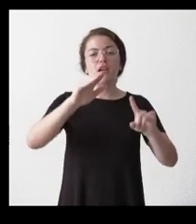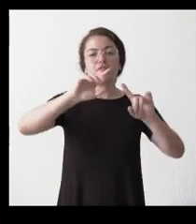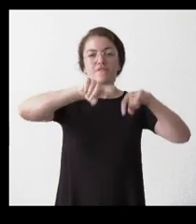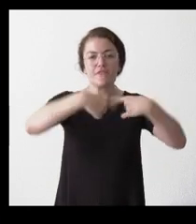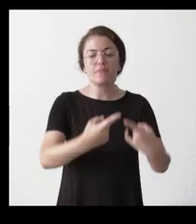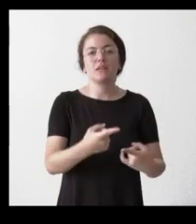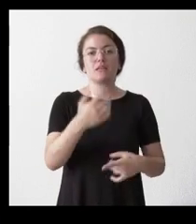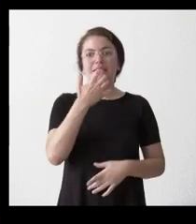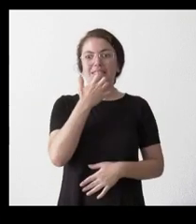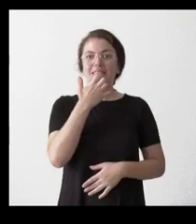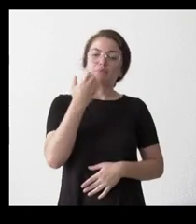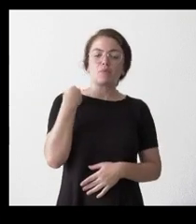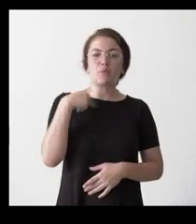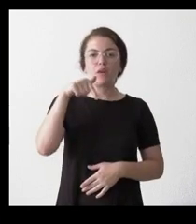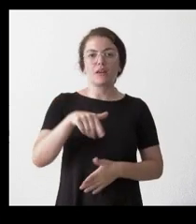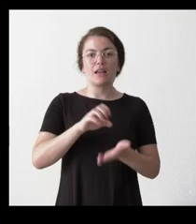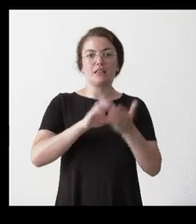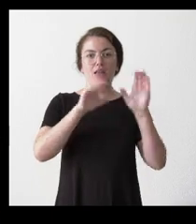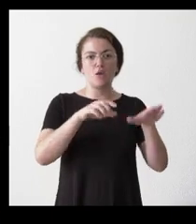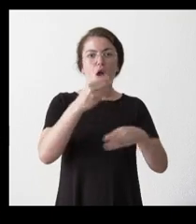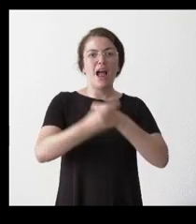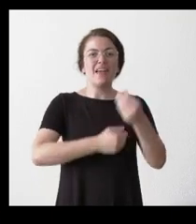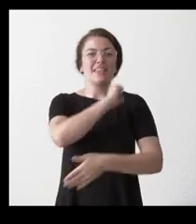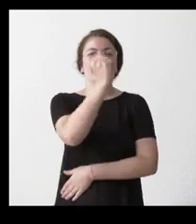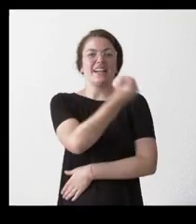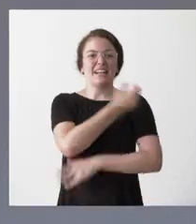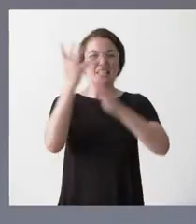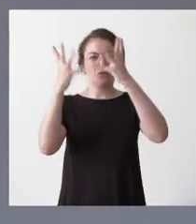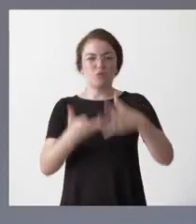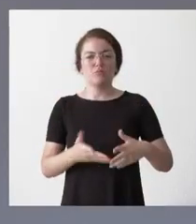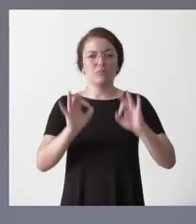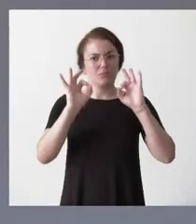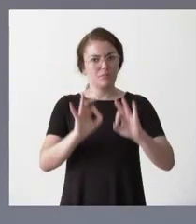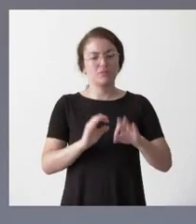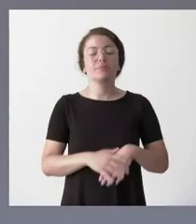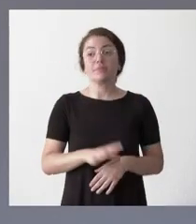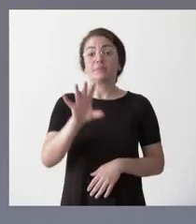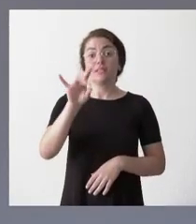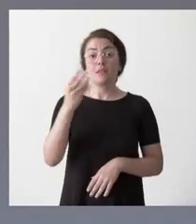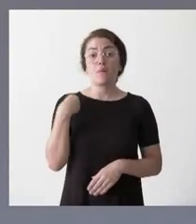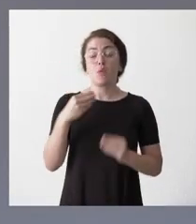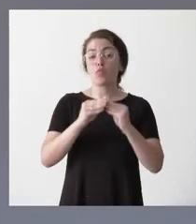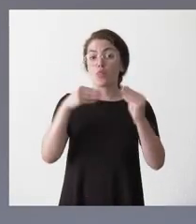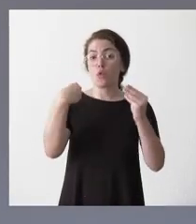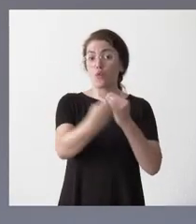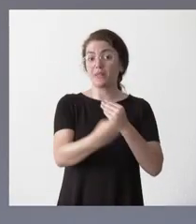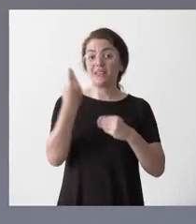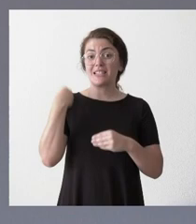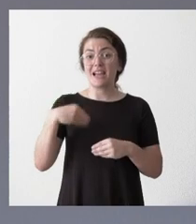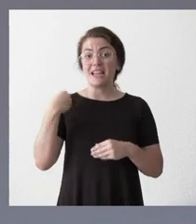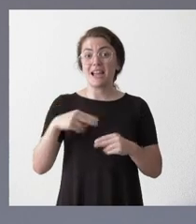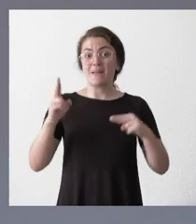crear ese registro de afectados por este tipo de violencia. Sí, como se indica en la documentación que se ha colgado en lo que es el